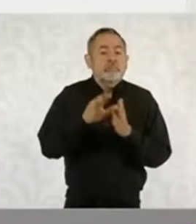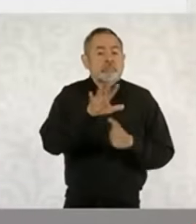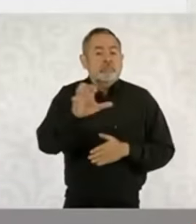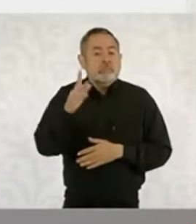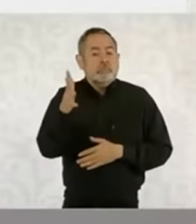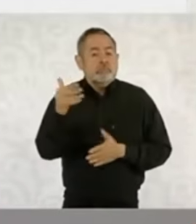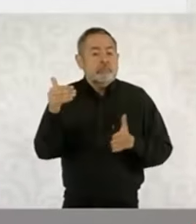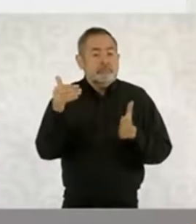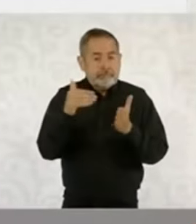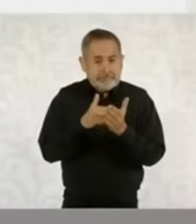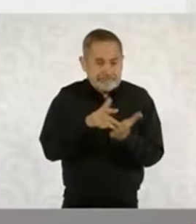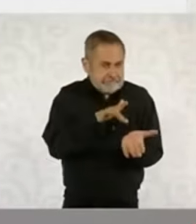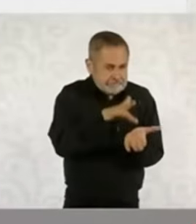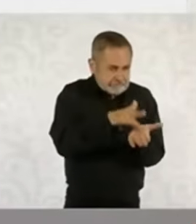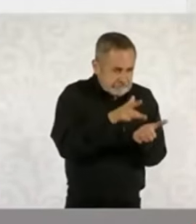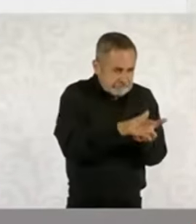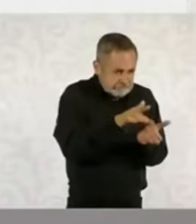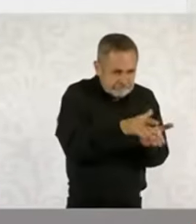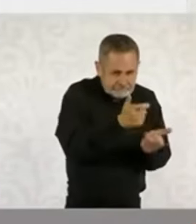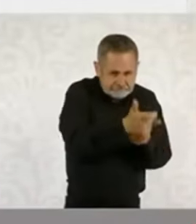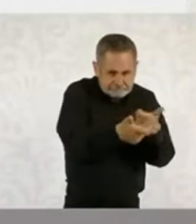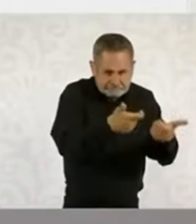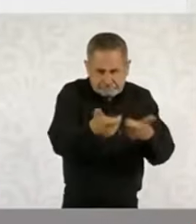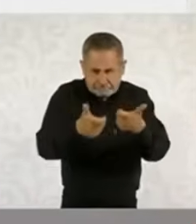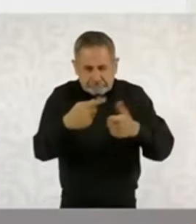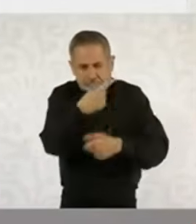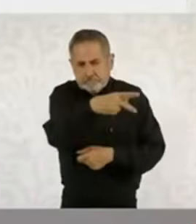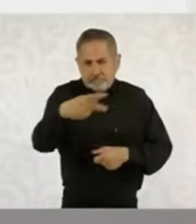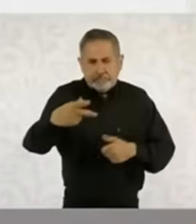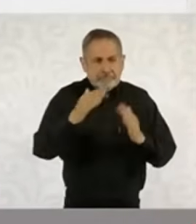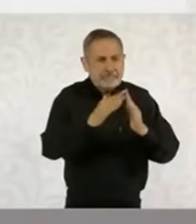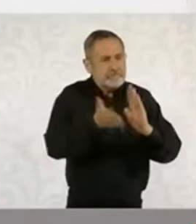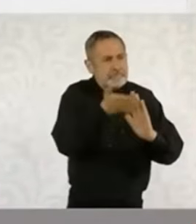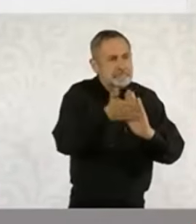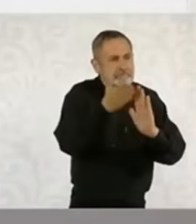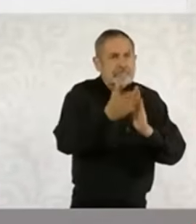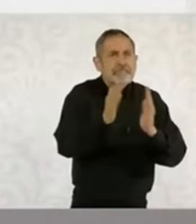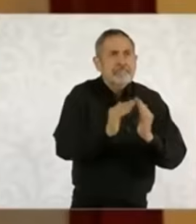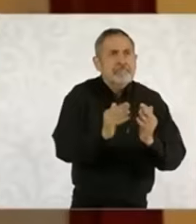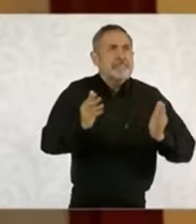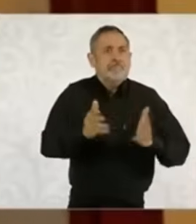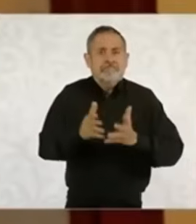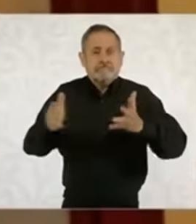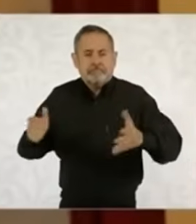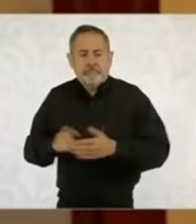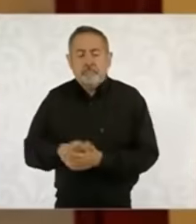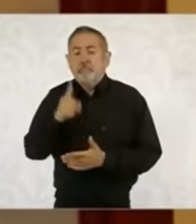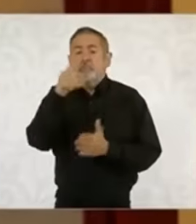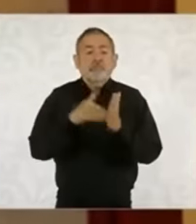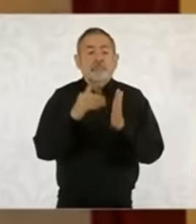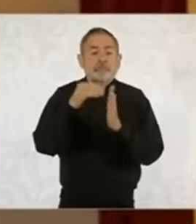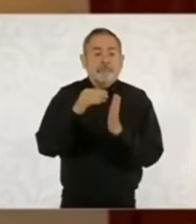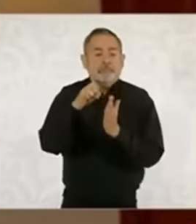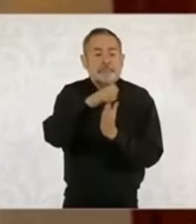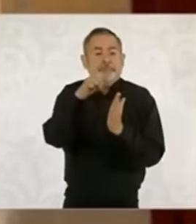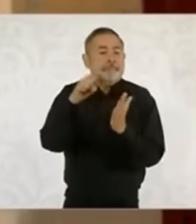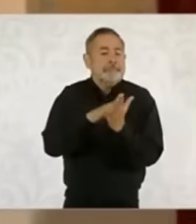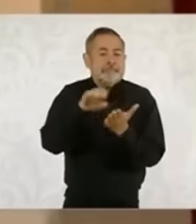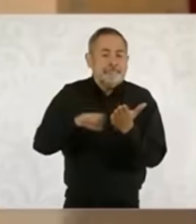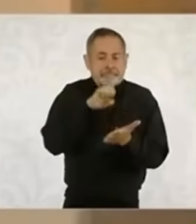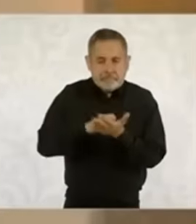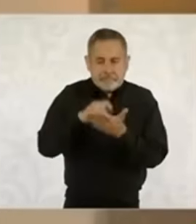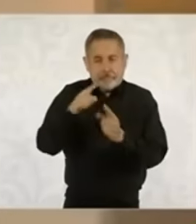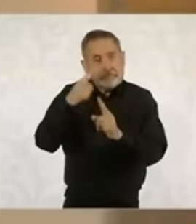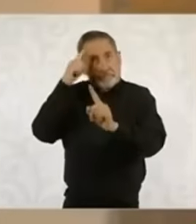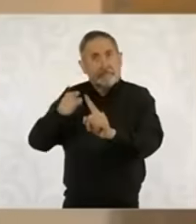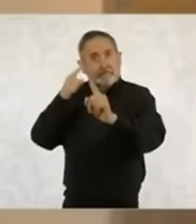1.550.000 apoyos para mejoramiento o ampliación y 1.000.000 de escrituras. Esa es nuestra meta